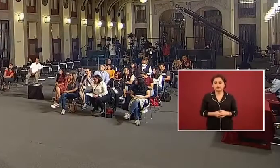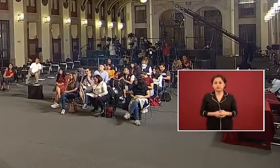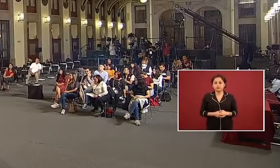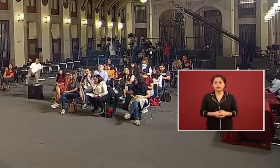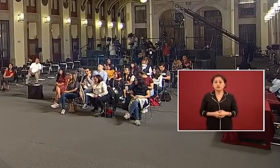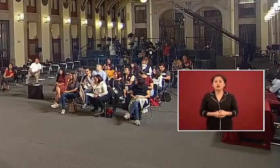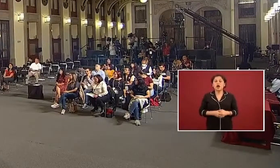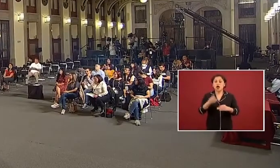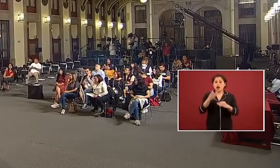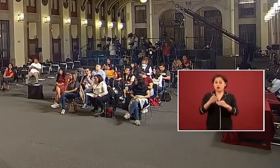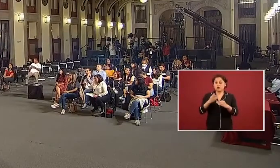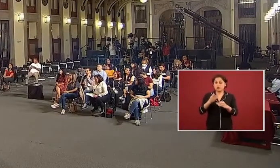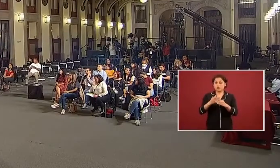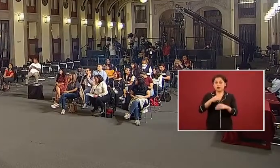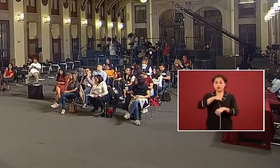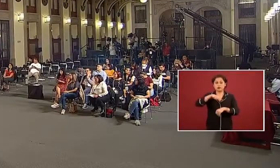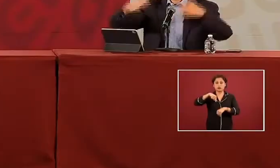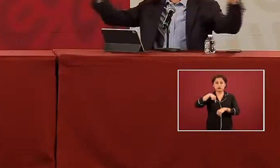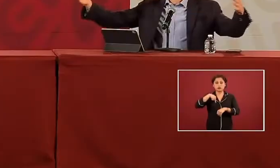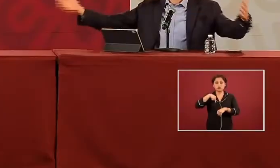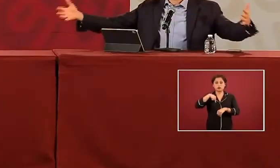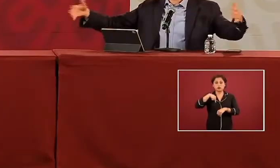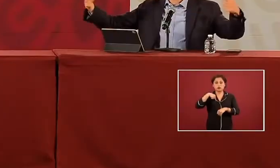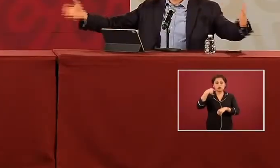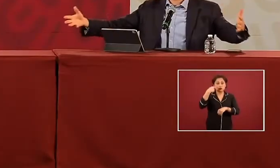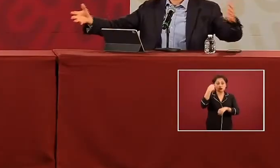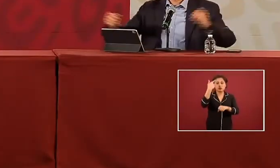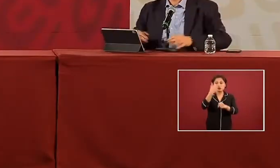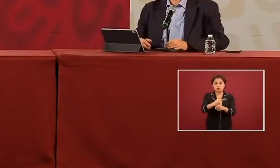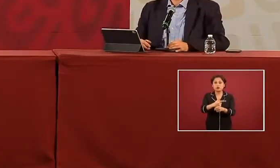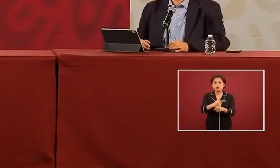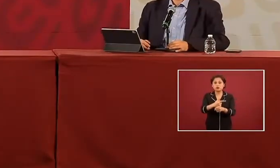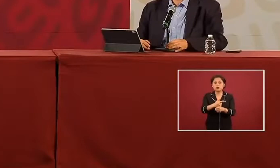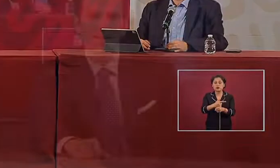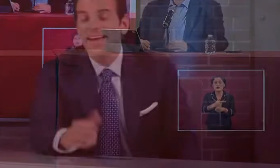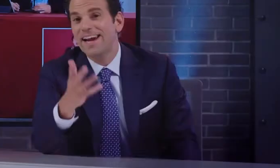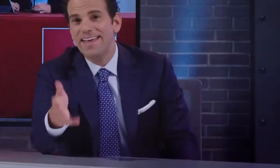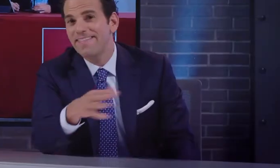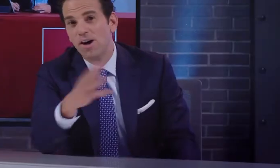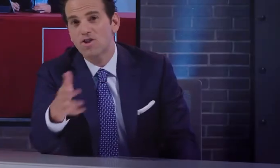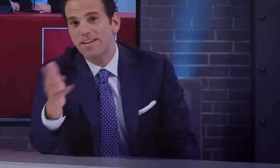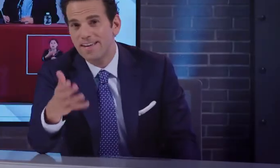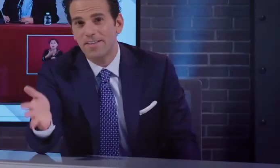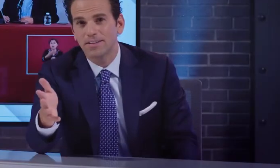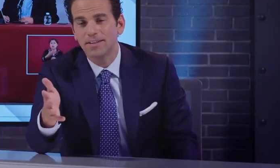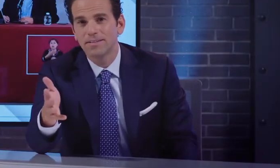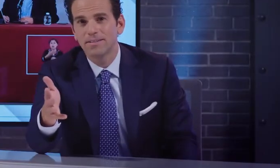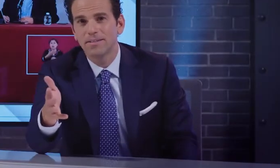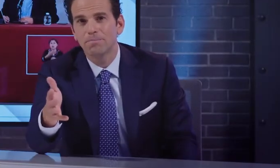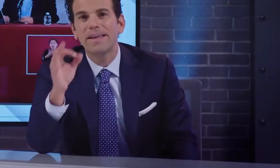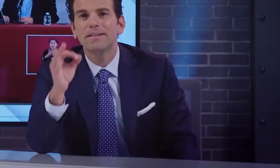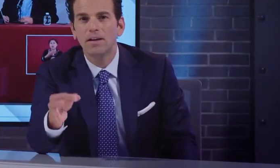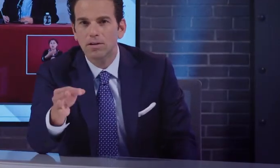Lo que estamos observando representa 10 o 12 veces más. Esa es la interpretación. Y en realidad ni 8, ni 10, ni